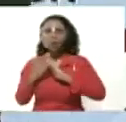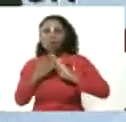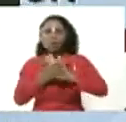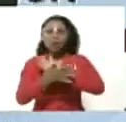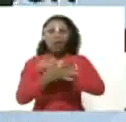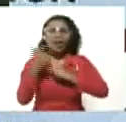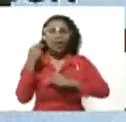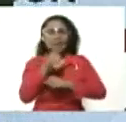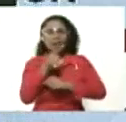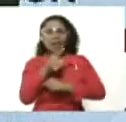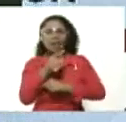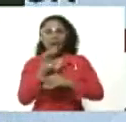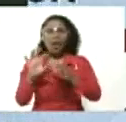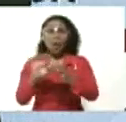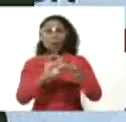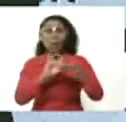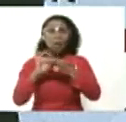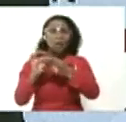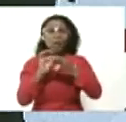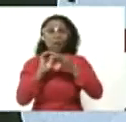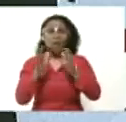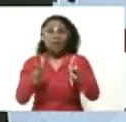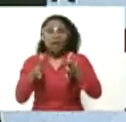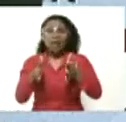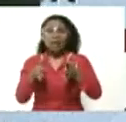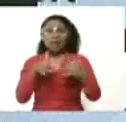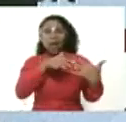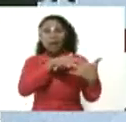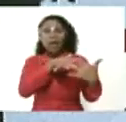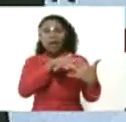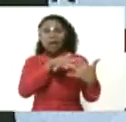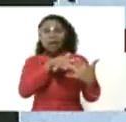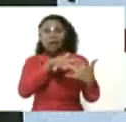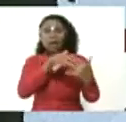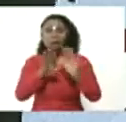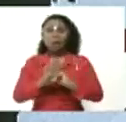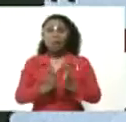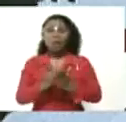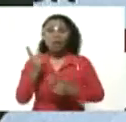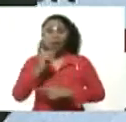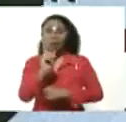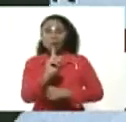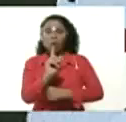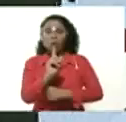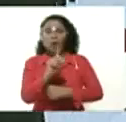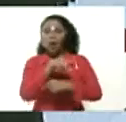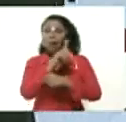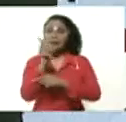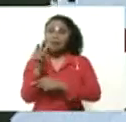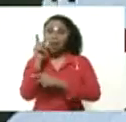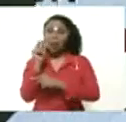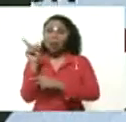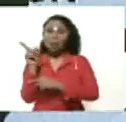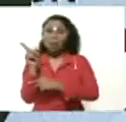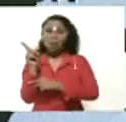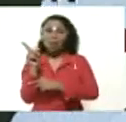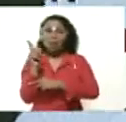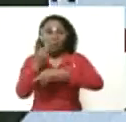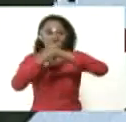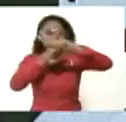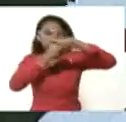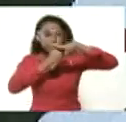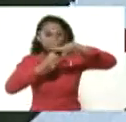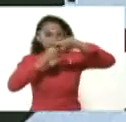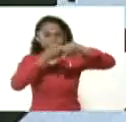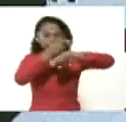Soviética la que permitió que se ganara la Segunda Guerra Mundial, porque quien paró los pies a los nazis no fue el soldado Ryan, fue la francotiradora